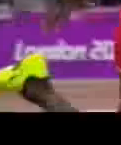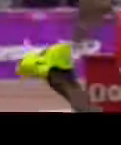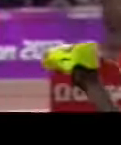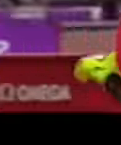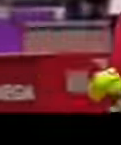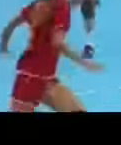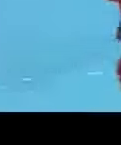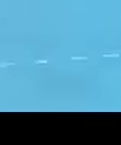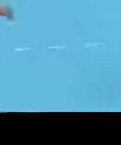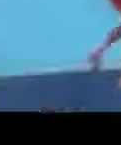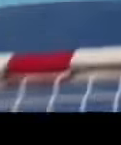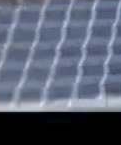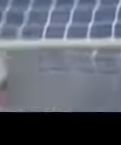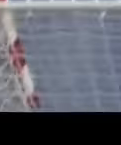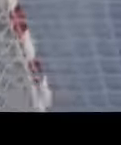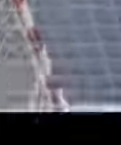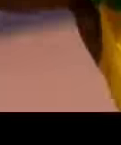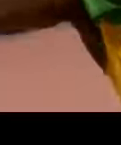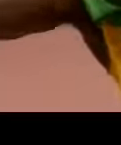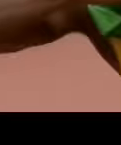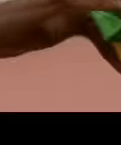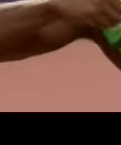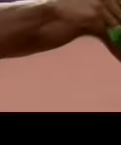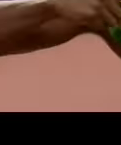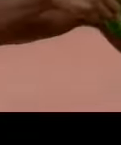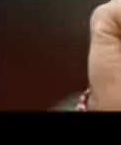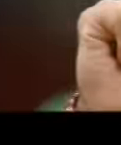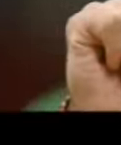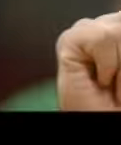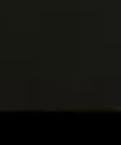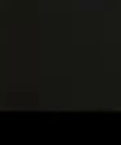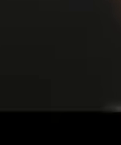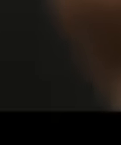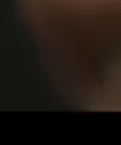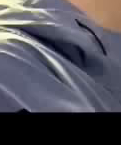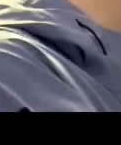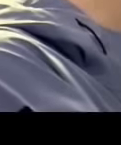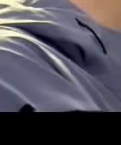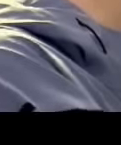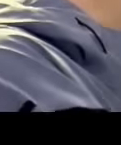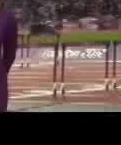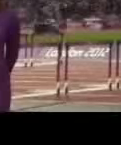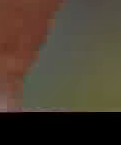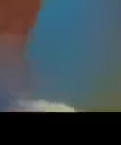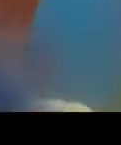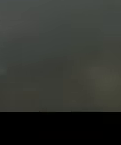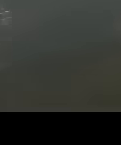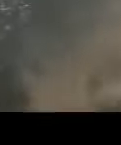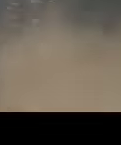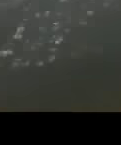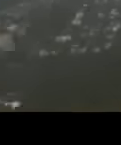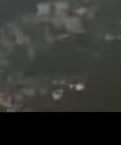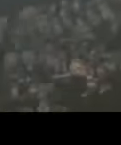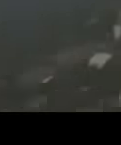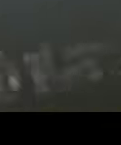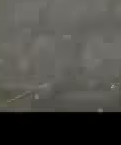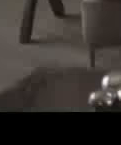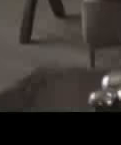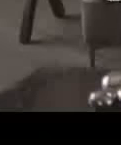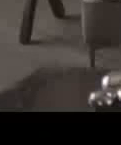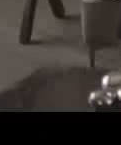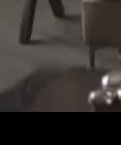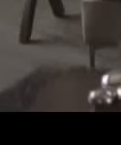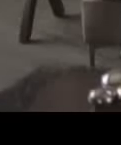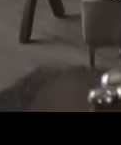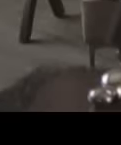Sigue a los héroes, celebra sus hazañas, sigue la emoción y vive toda la gloria de los Juegos Olímpicos Río 2016 en